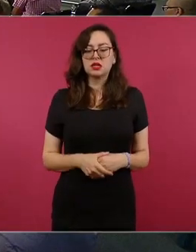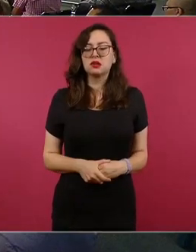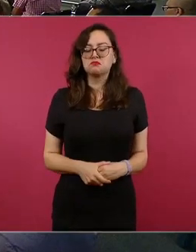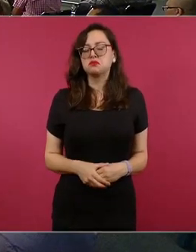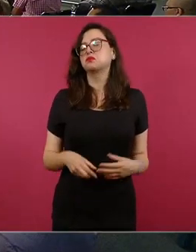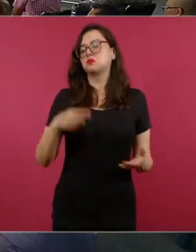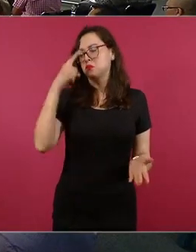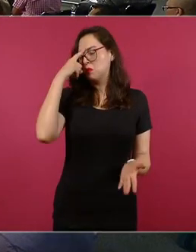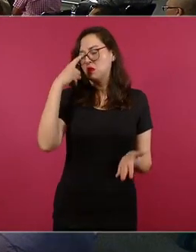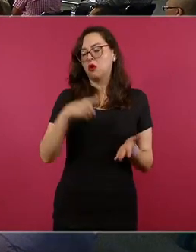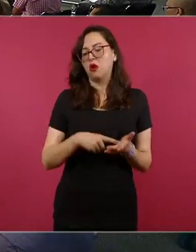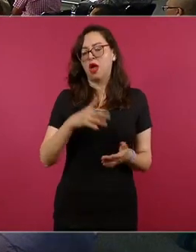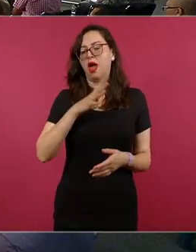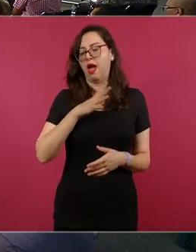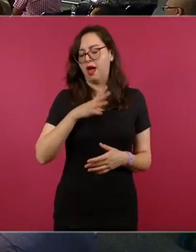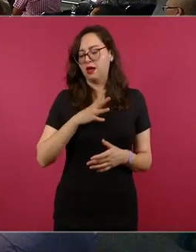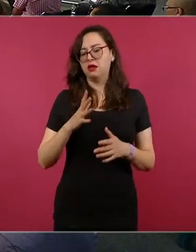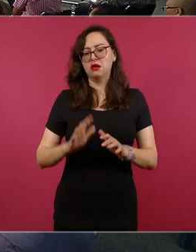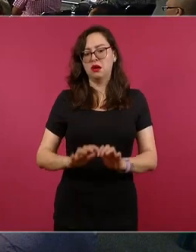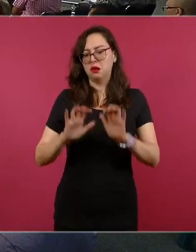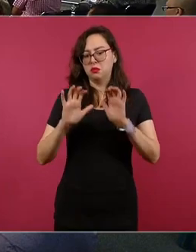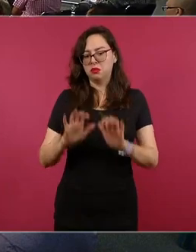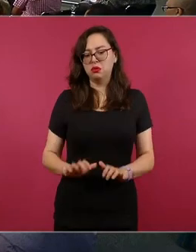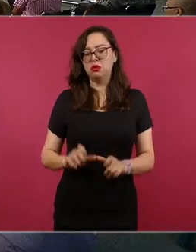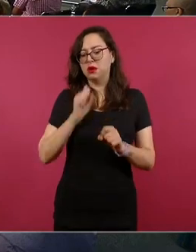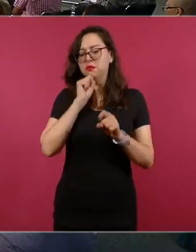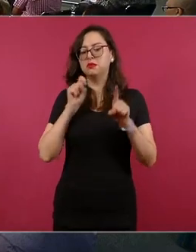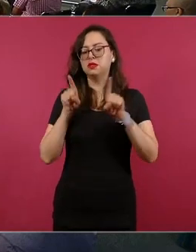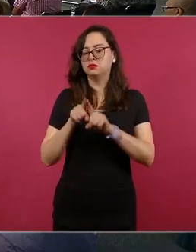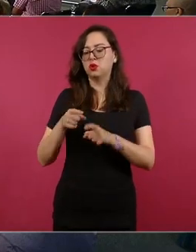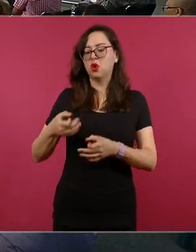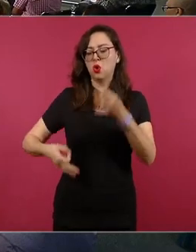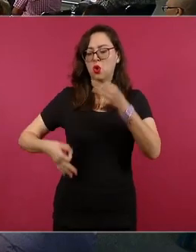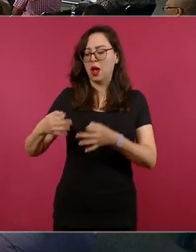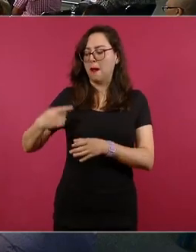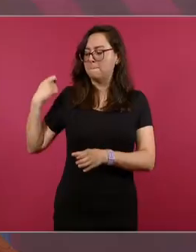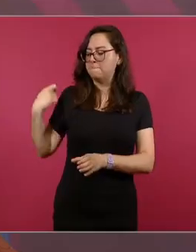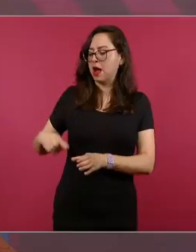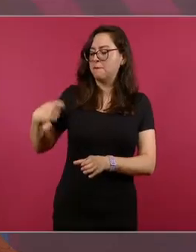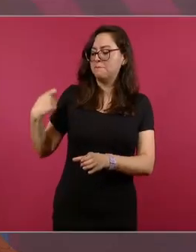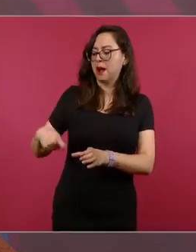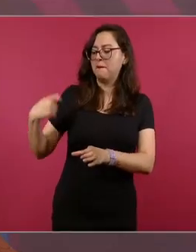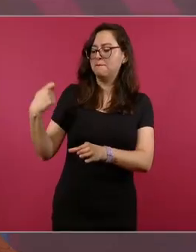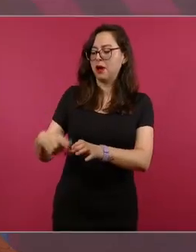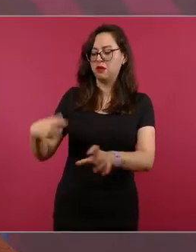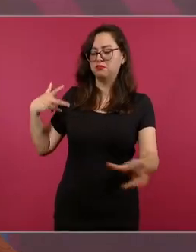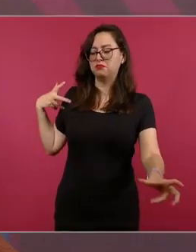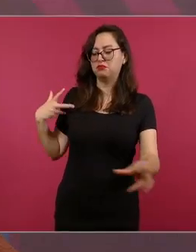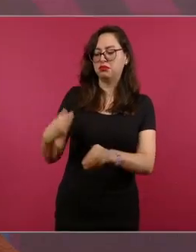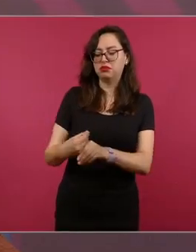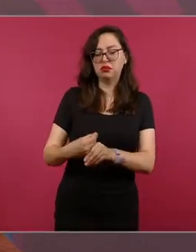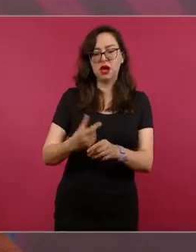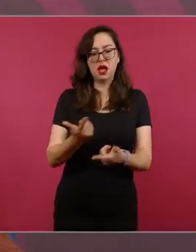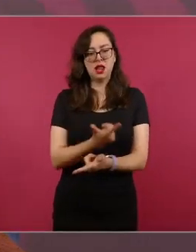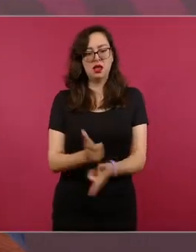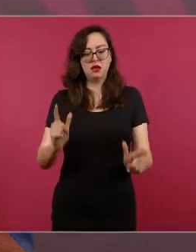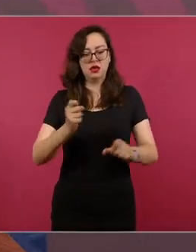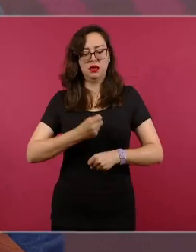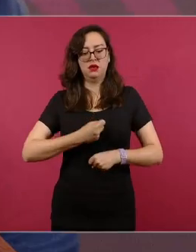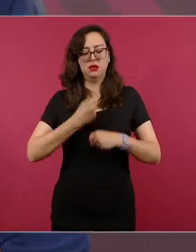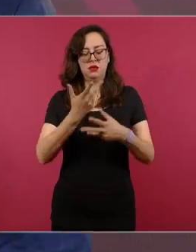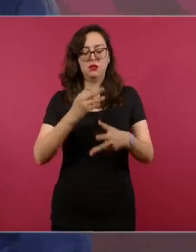jurisprudencia que protegen la libertad, la expresión en el país,